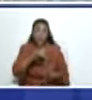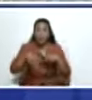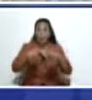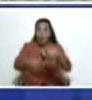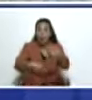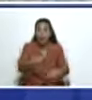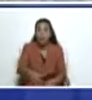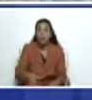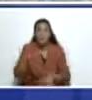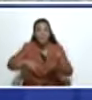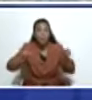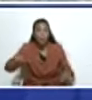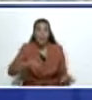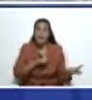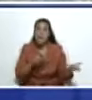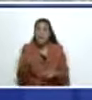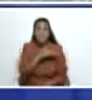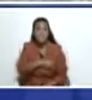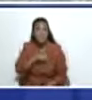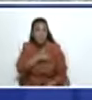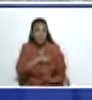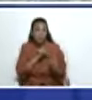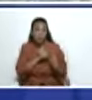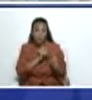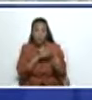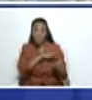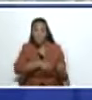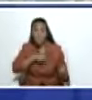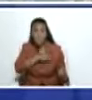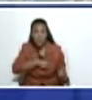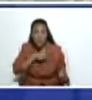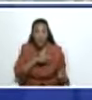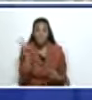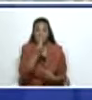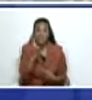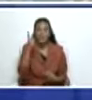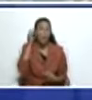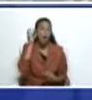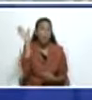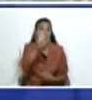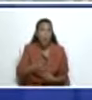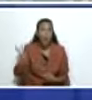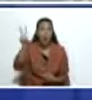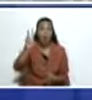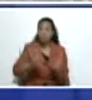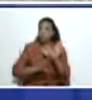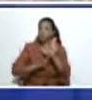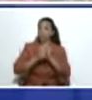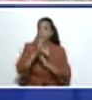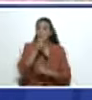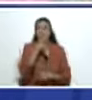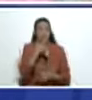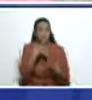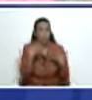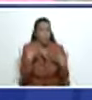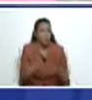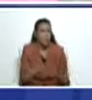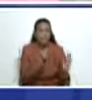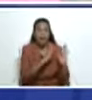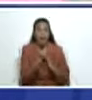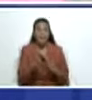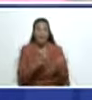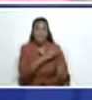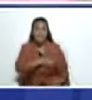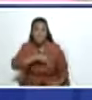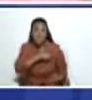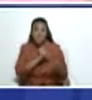generación. Ya lanzamos la gran misión Venezuela Mujer, que va en despliegue, hermoso. Ya lanzamos la